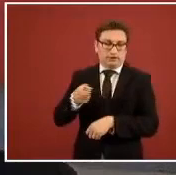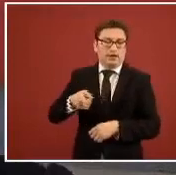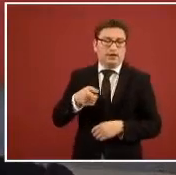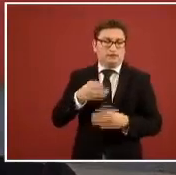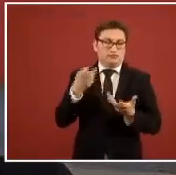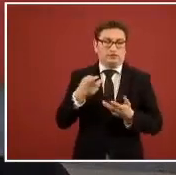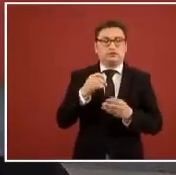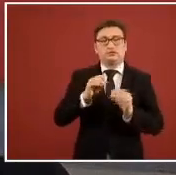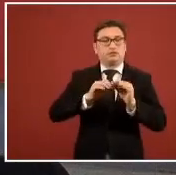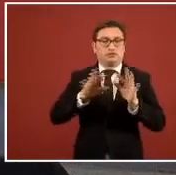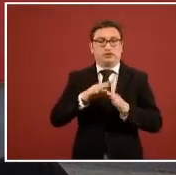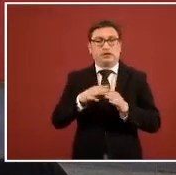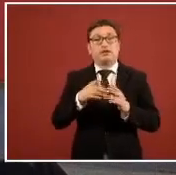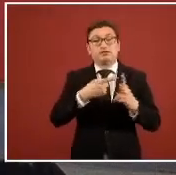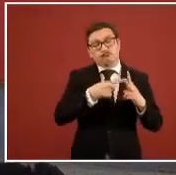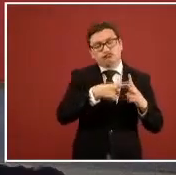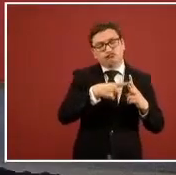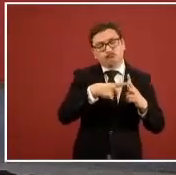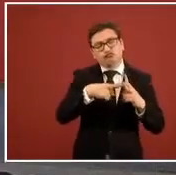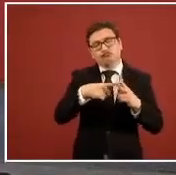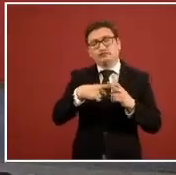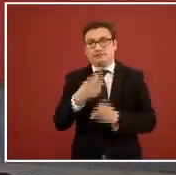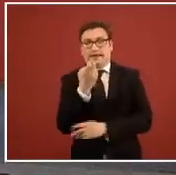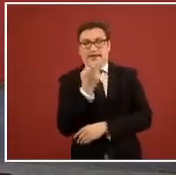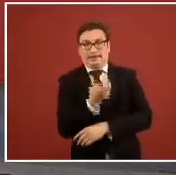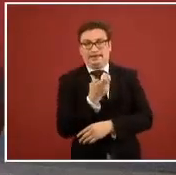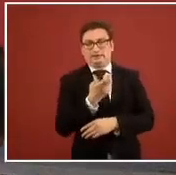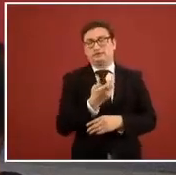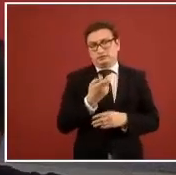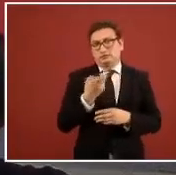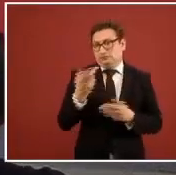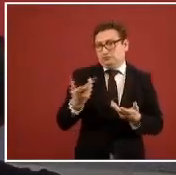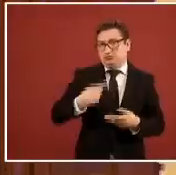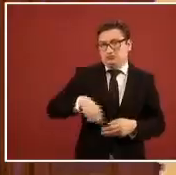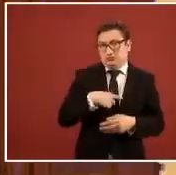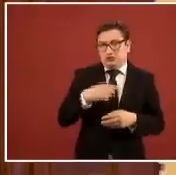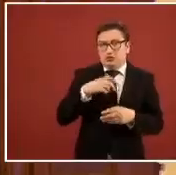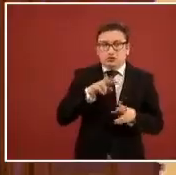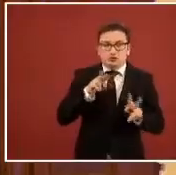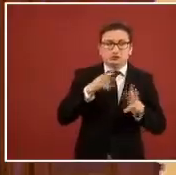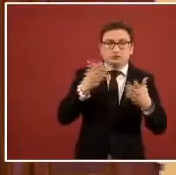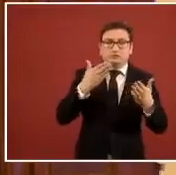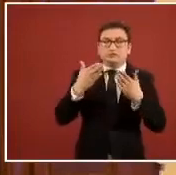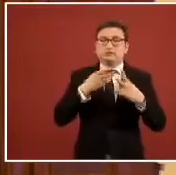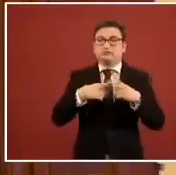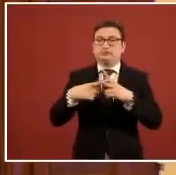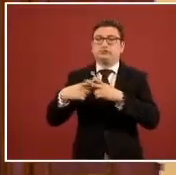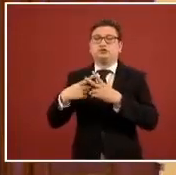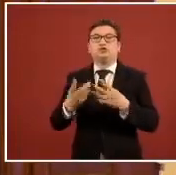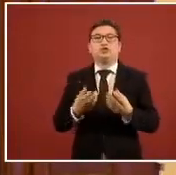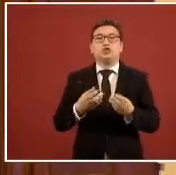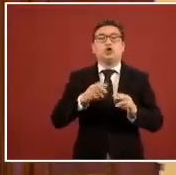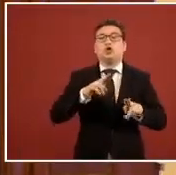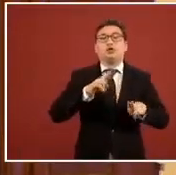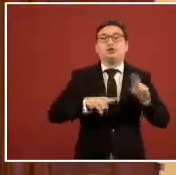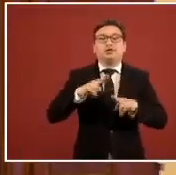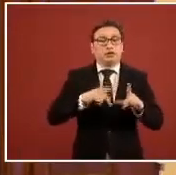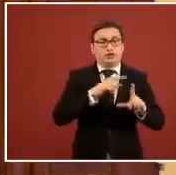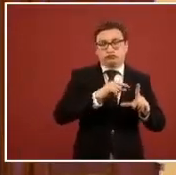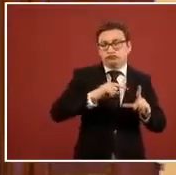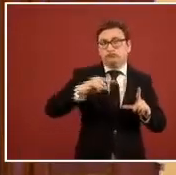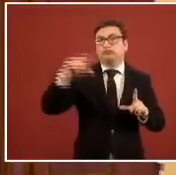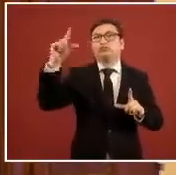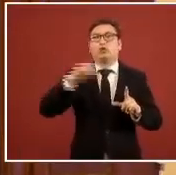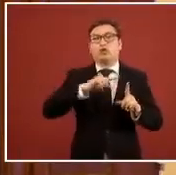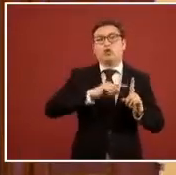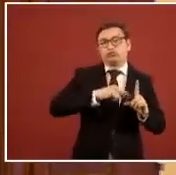este es uno de los productos que se puede obtener a través de ellas para nosotros poder ir viendo en su momento cuál es la tendencia de las personas